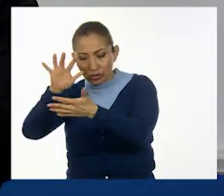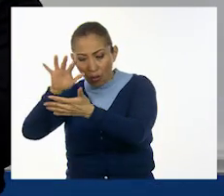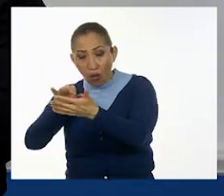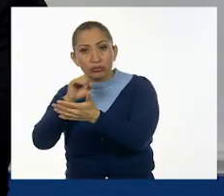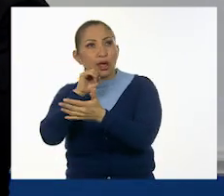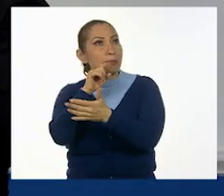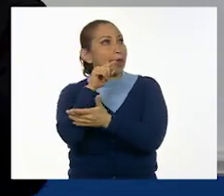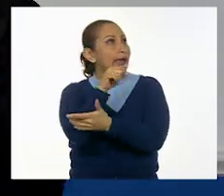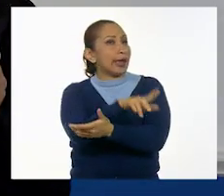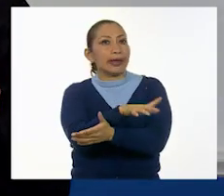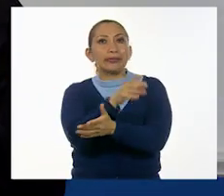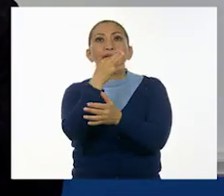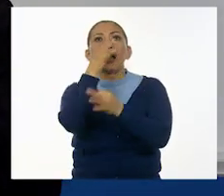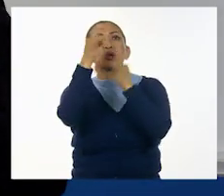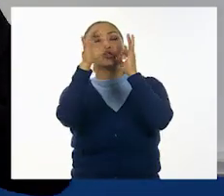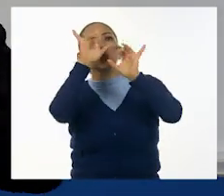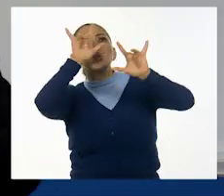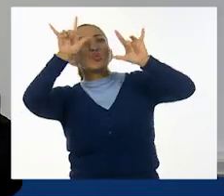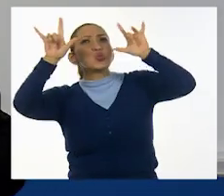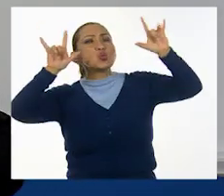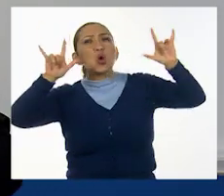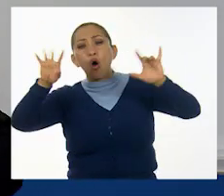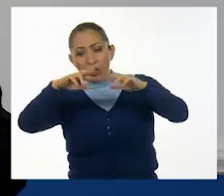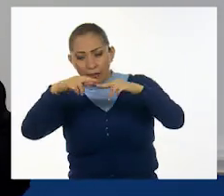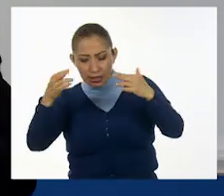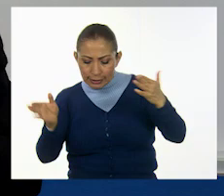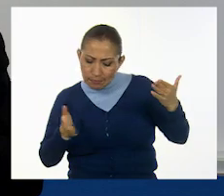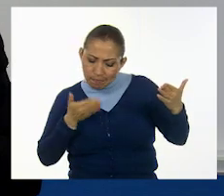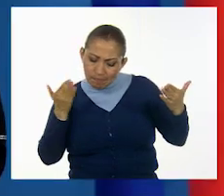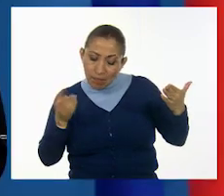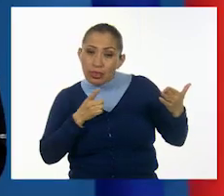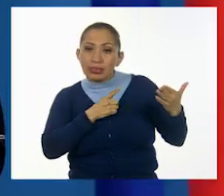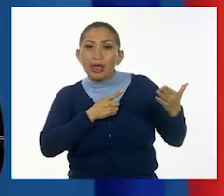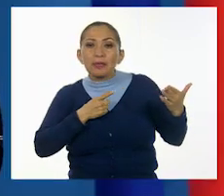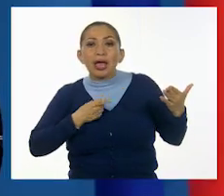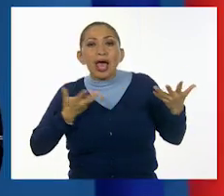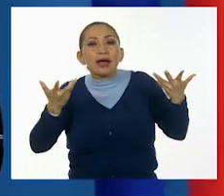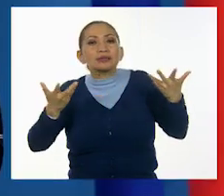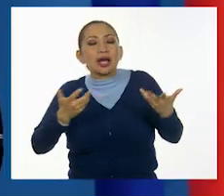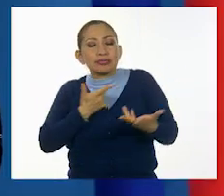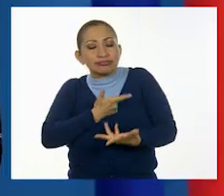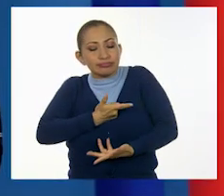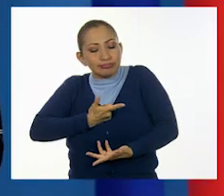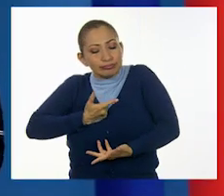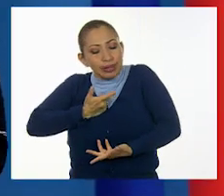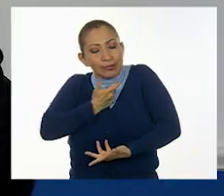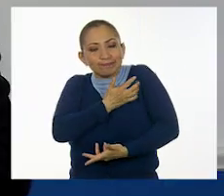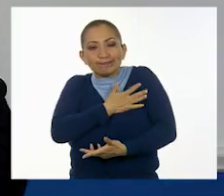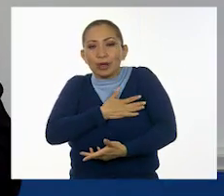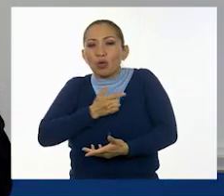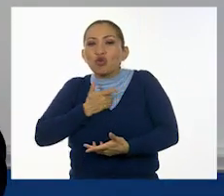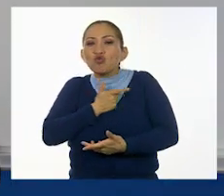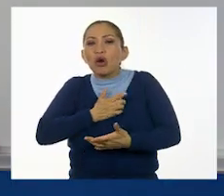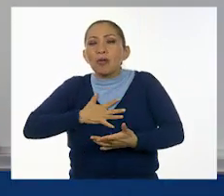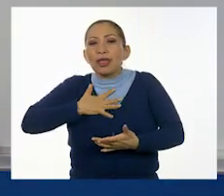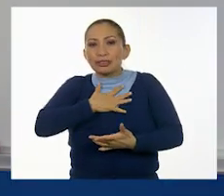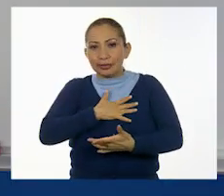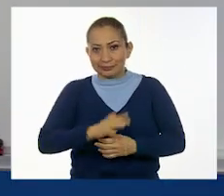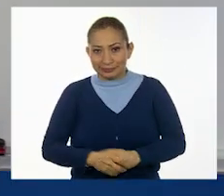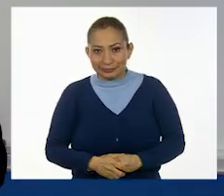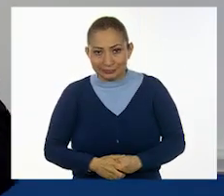leer un anuncio publicitario o una revista, debe de ser hecho con placer, con muchísimo gusto. Exactamente.